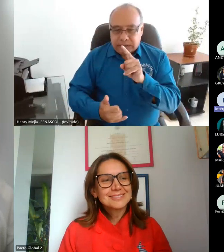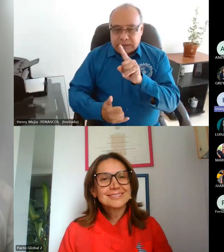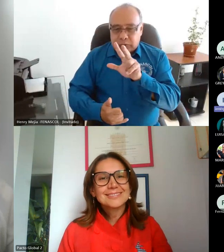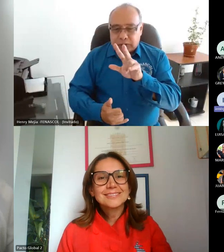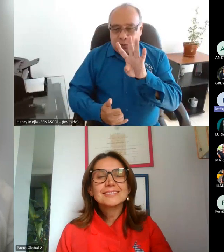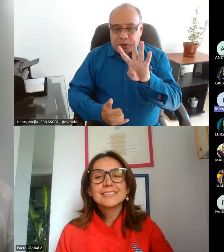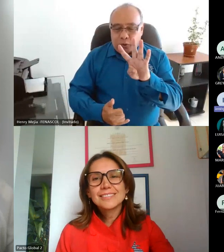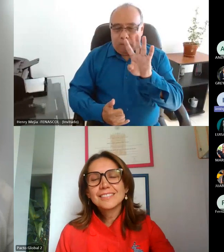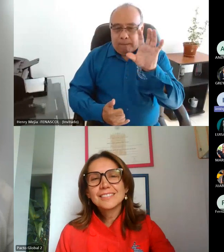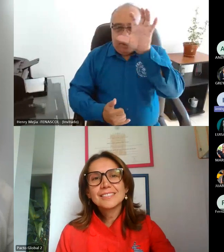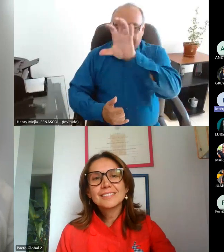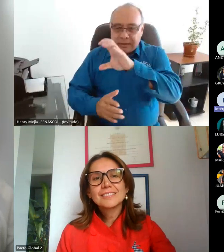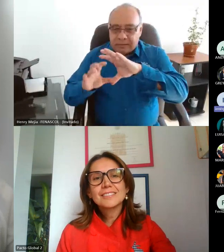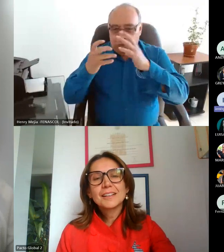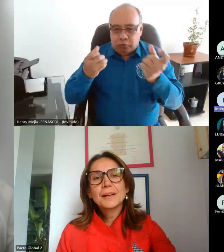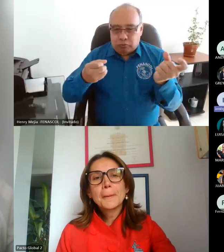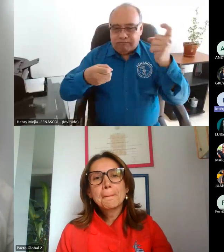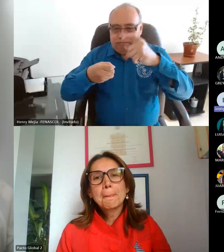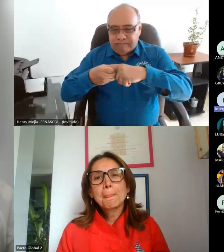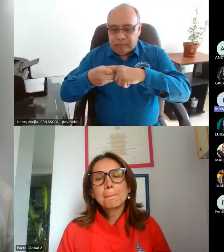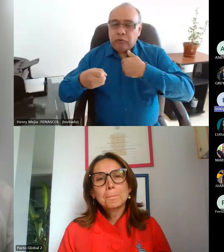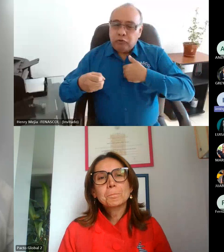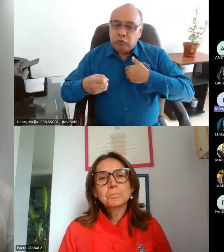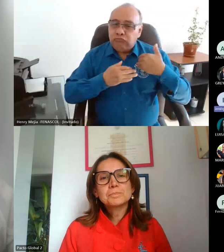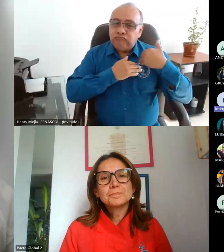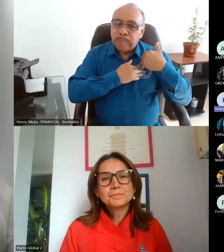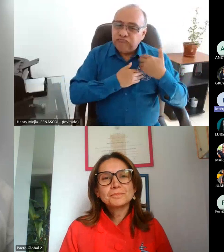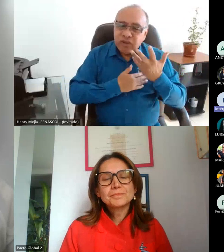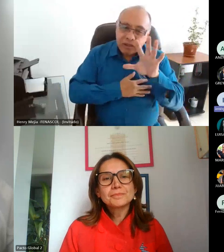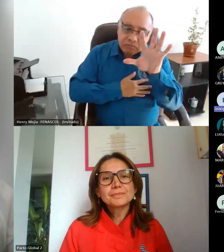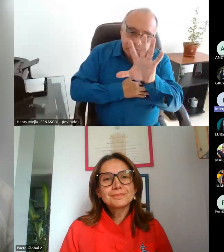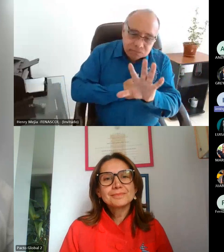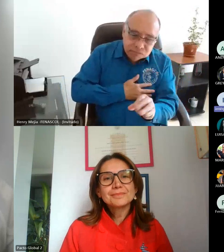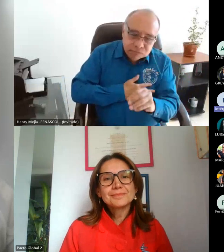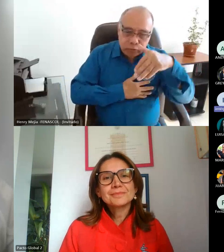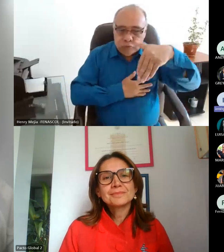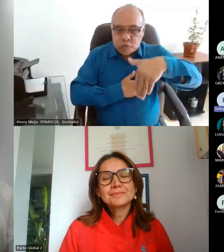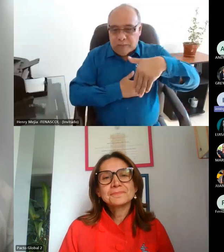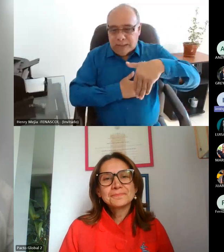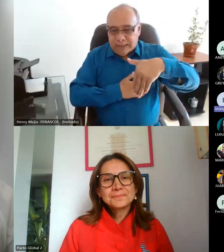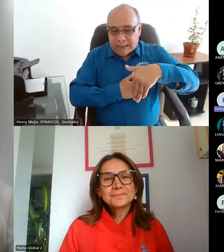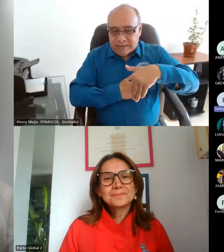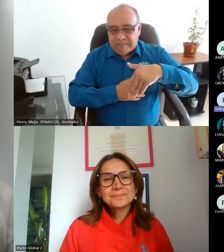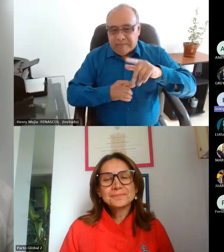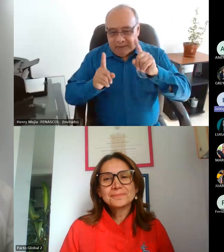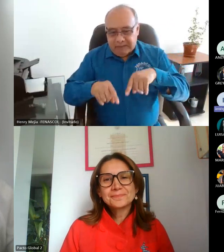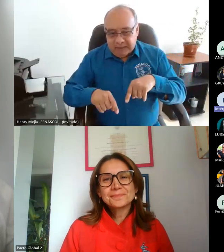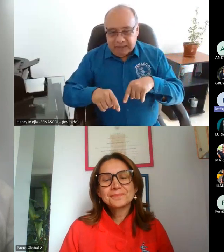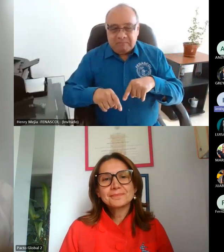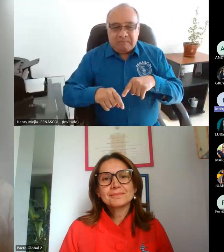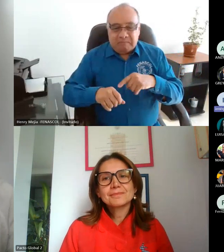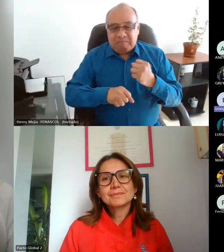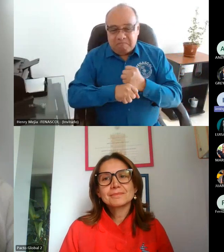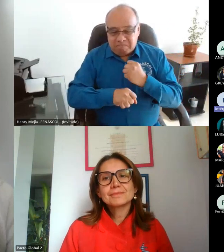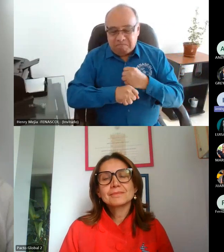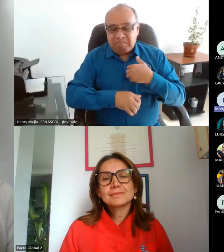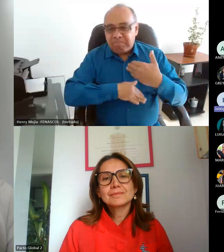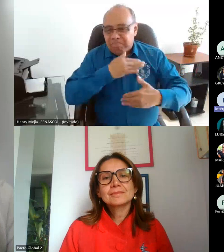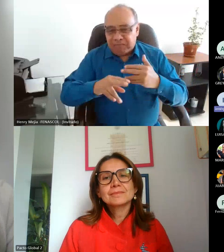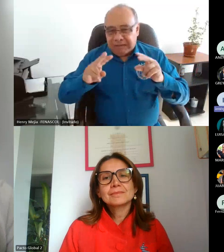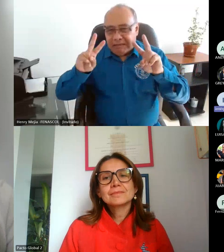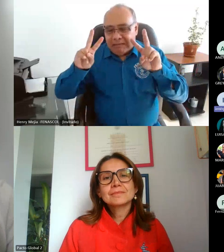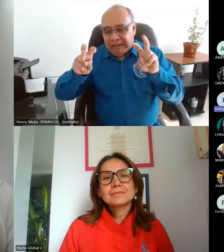eh precisamente parte de la federación mundial de sordos en donde hay alrededor de 135 países y soy